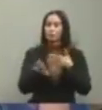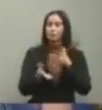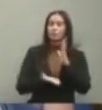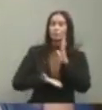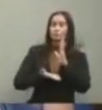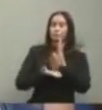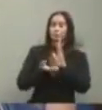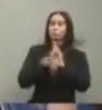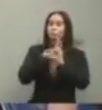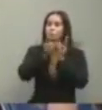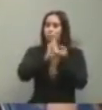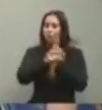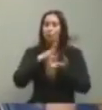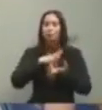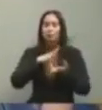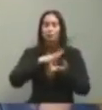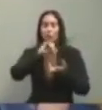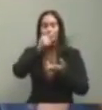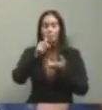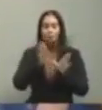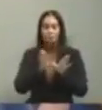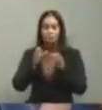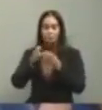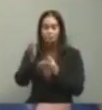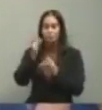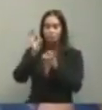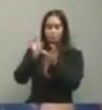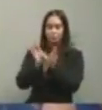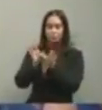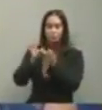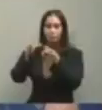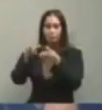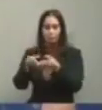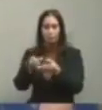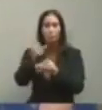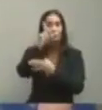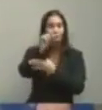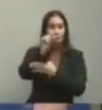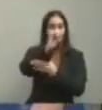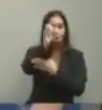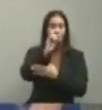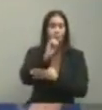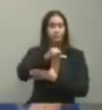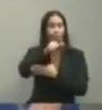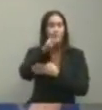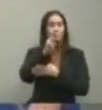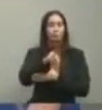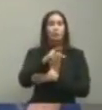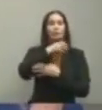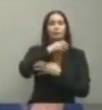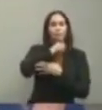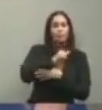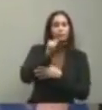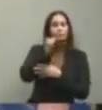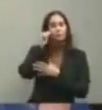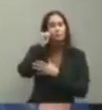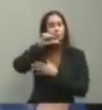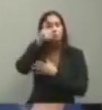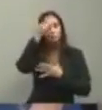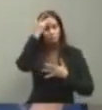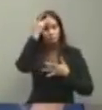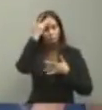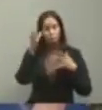bien pero que necesitan su aislamiento a que le otro 20 por ciento de pacientes que pueden ser adultos mayores con alguna otra enfermedad